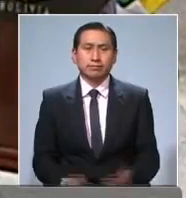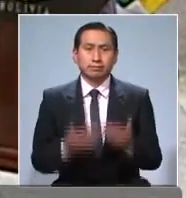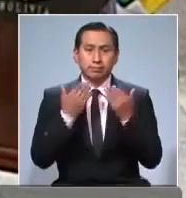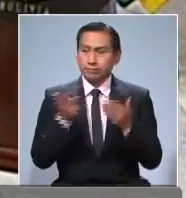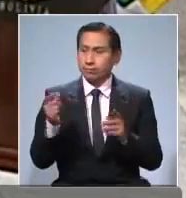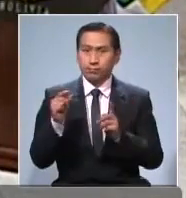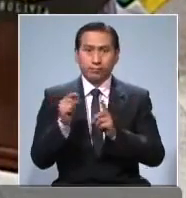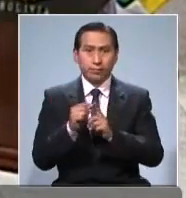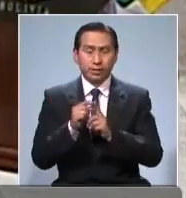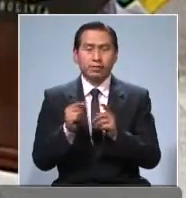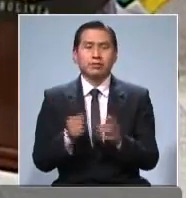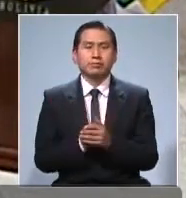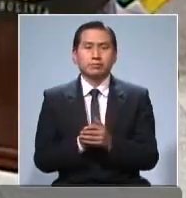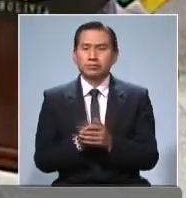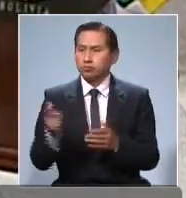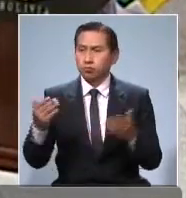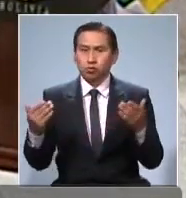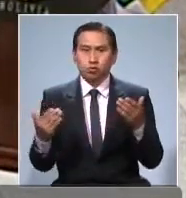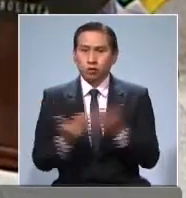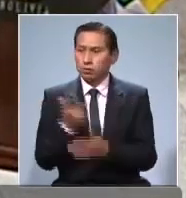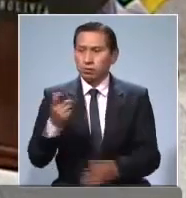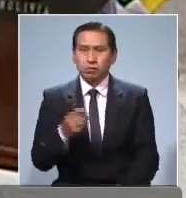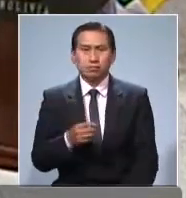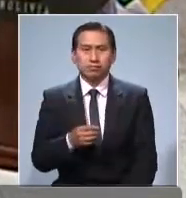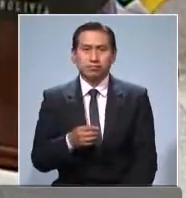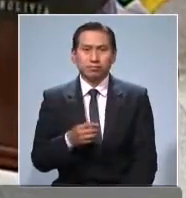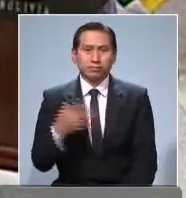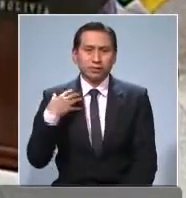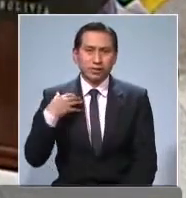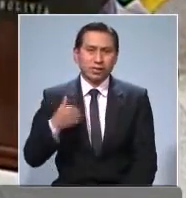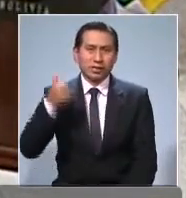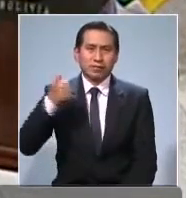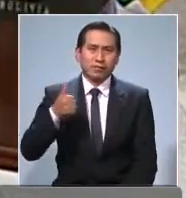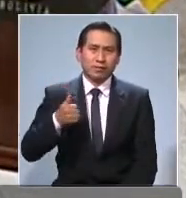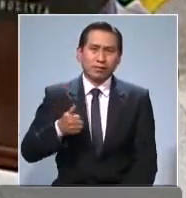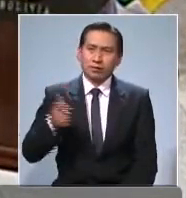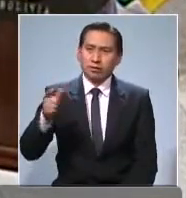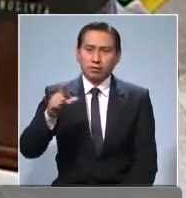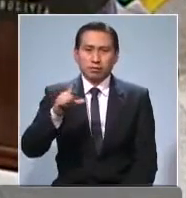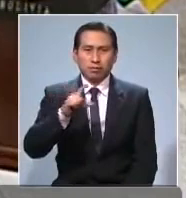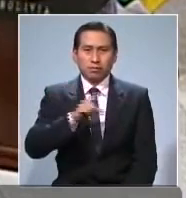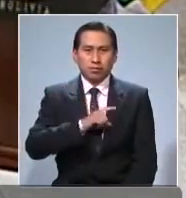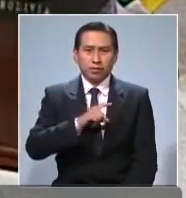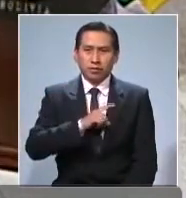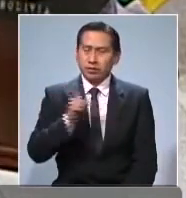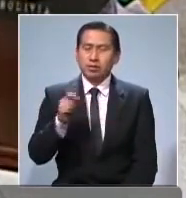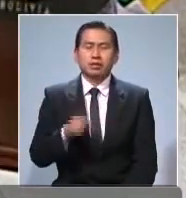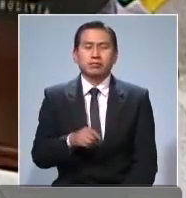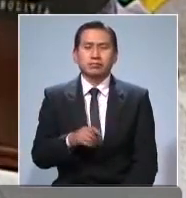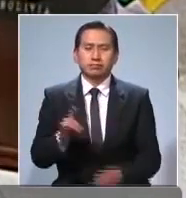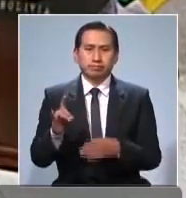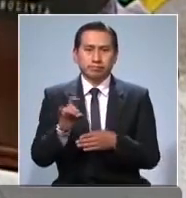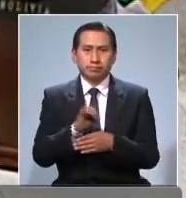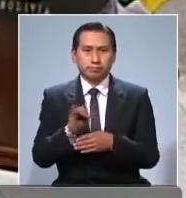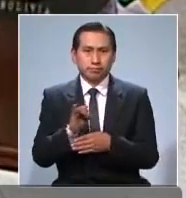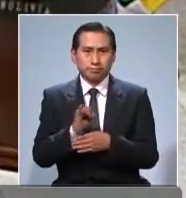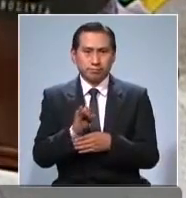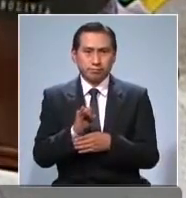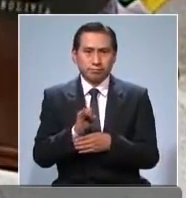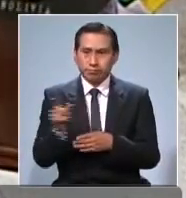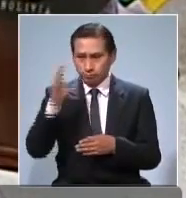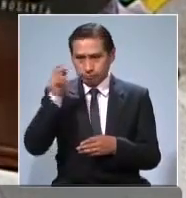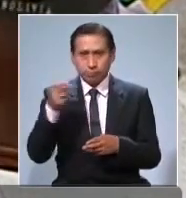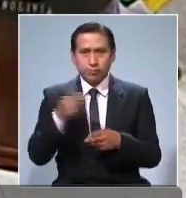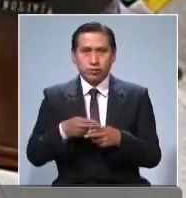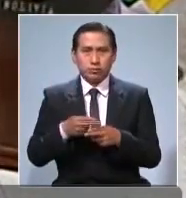Agradecemos las palabras del flamante coronel diplomado en estudios superiores policiales, Máximo Johnny